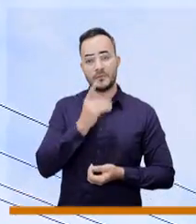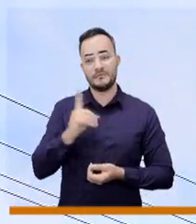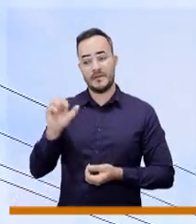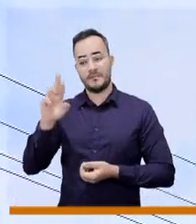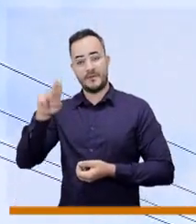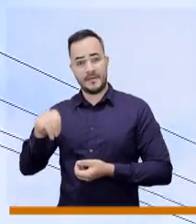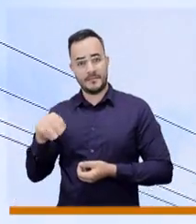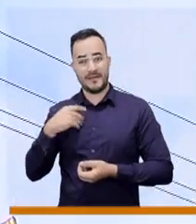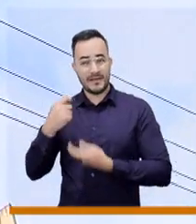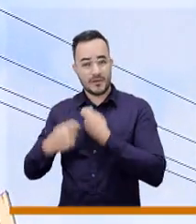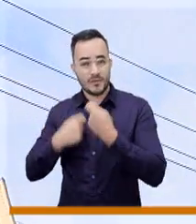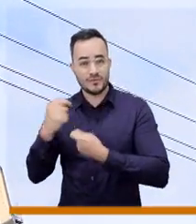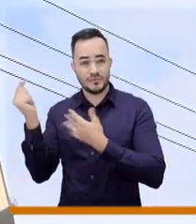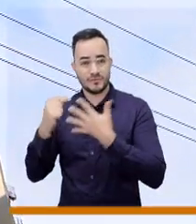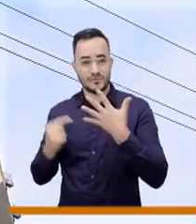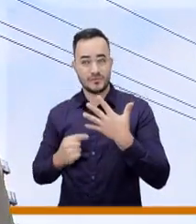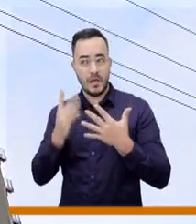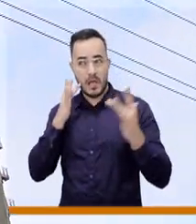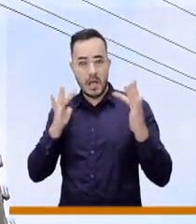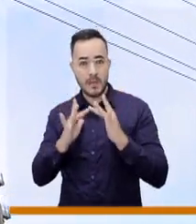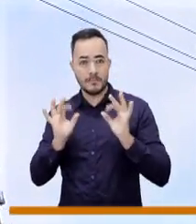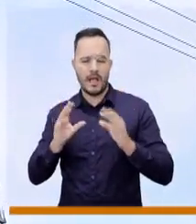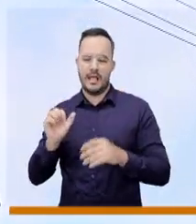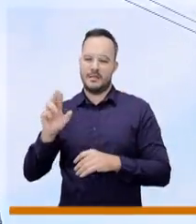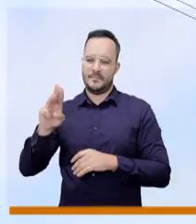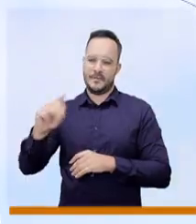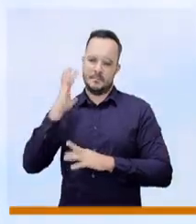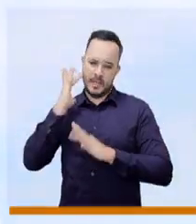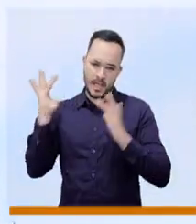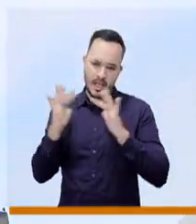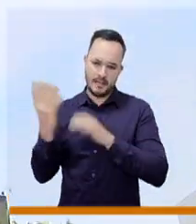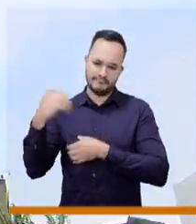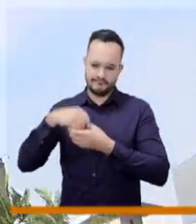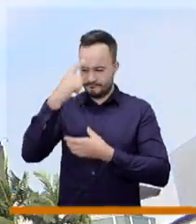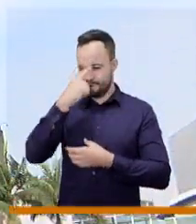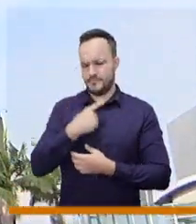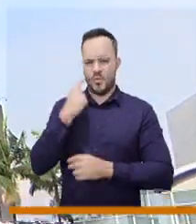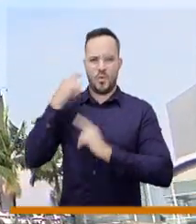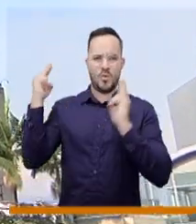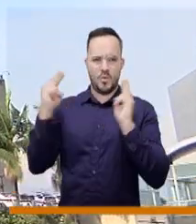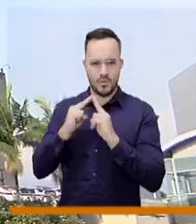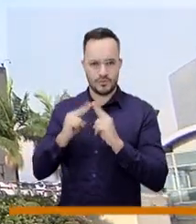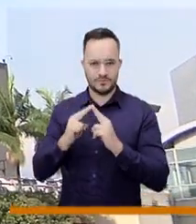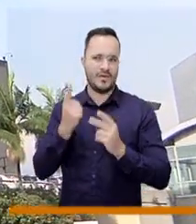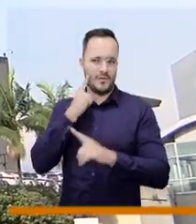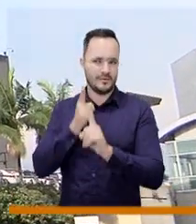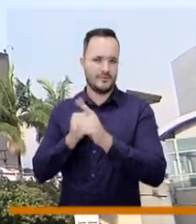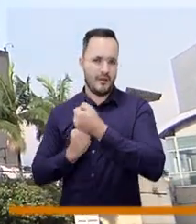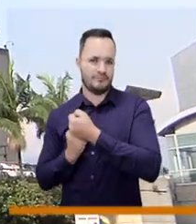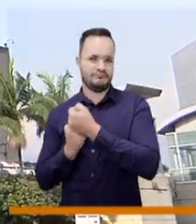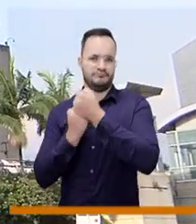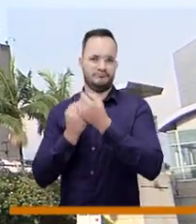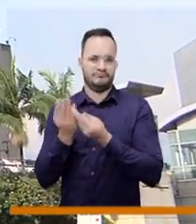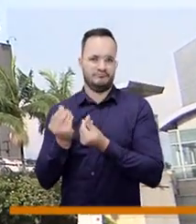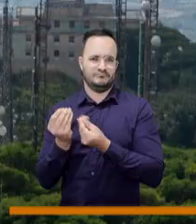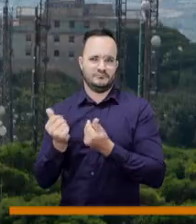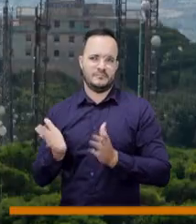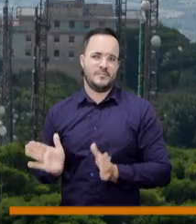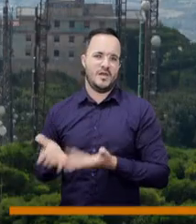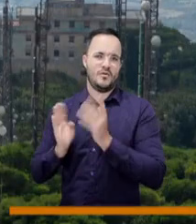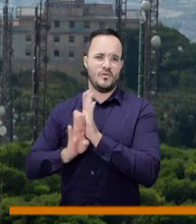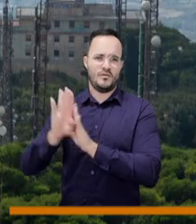Cuando pensemos en negocios para empresas públicas de Medellín, pensemos en negocios en los que EPM sea fuerte, para que fortalezcamos las finanzas de